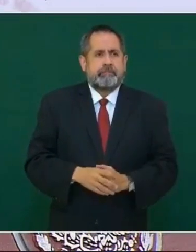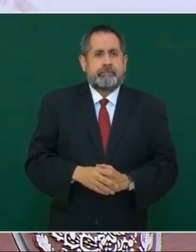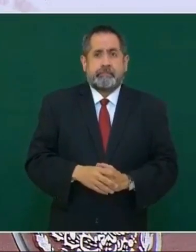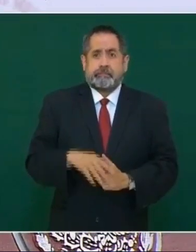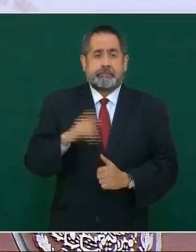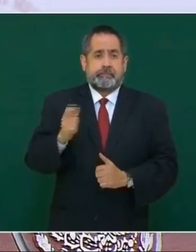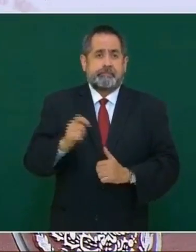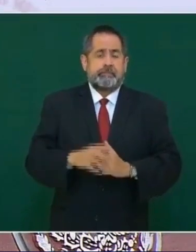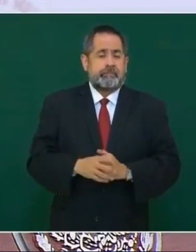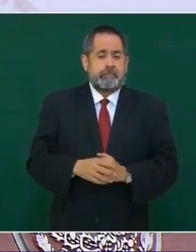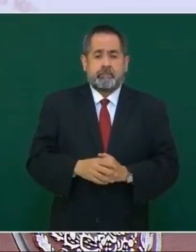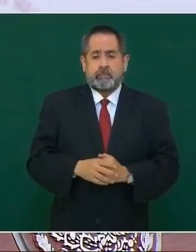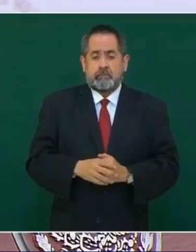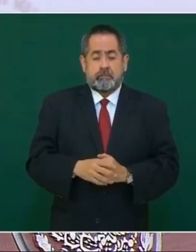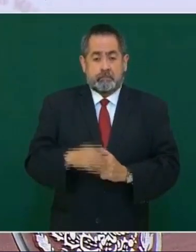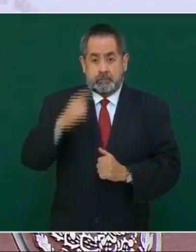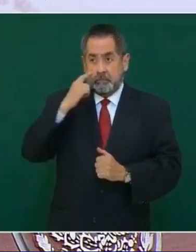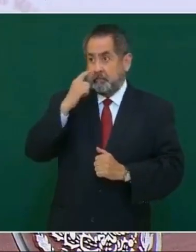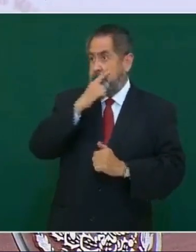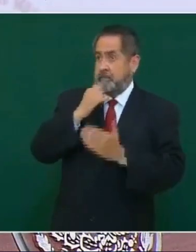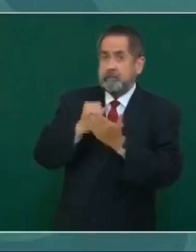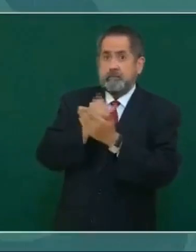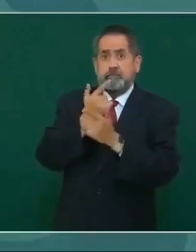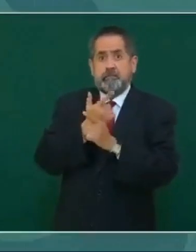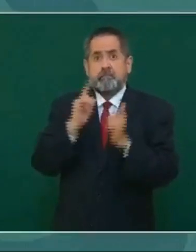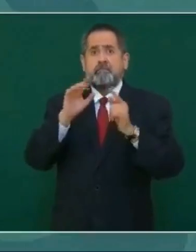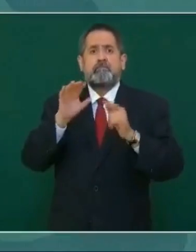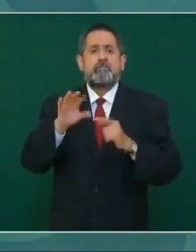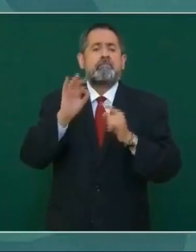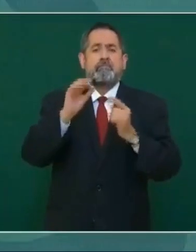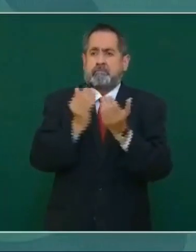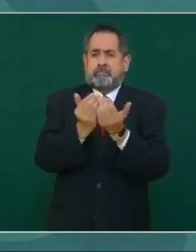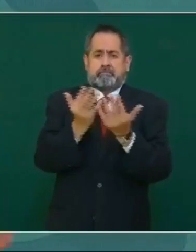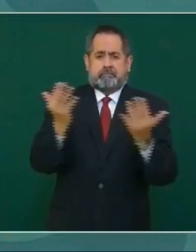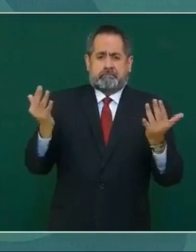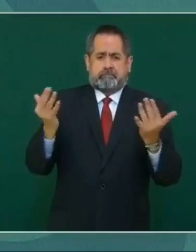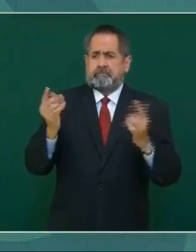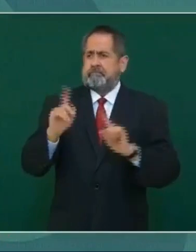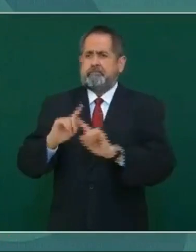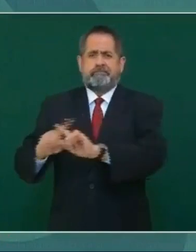porque la democracia es la pluralidad,